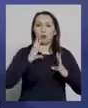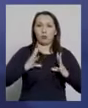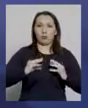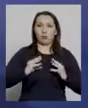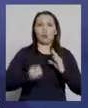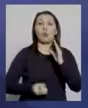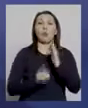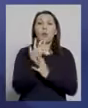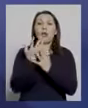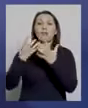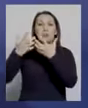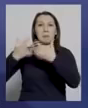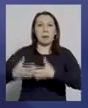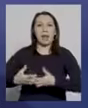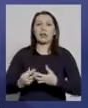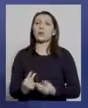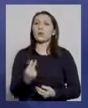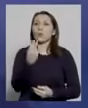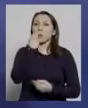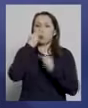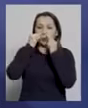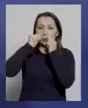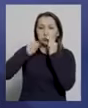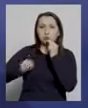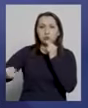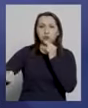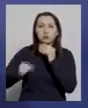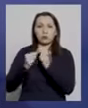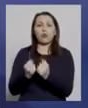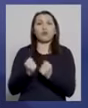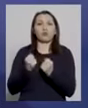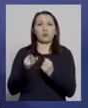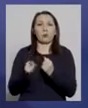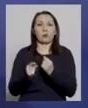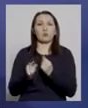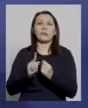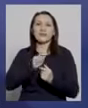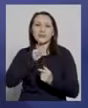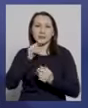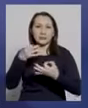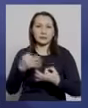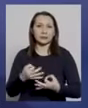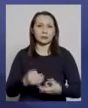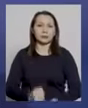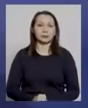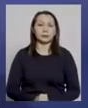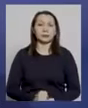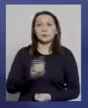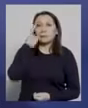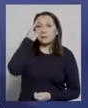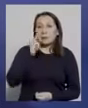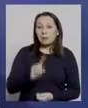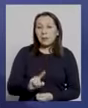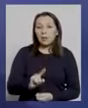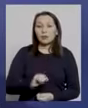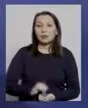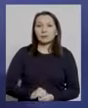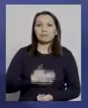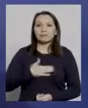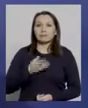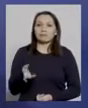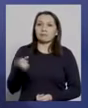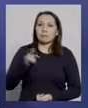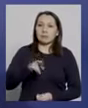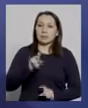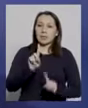mecánica y nuevos equipos de oxígeno de alto flujo. Sin embargo, quiero